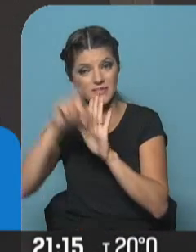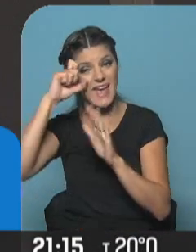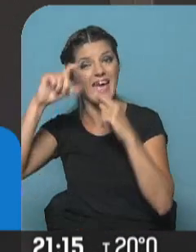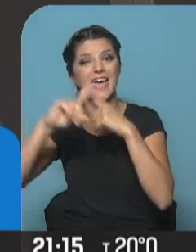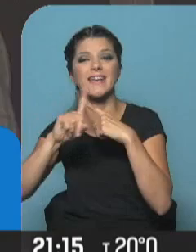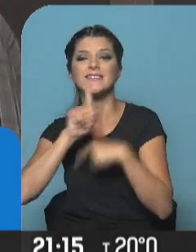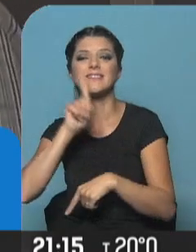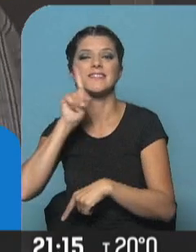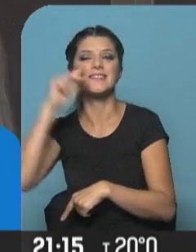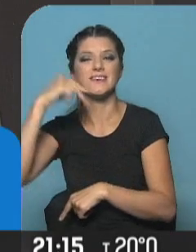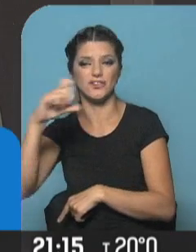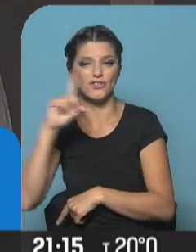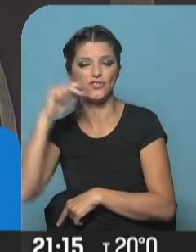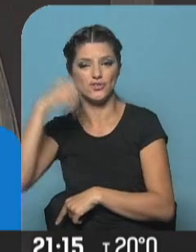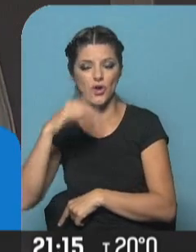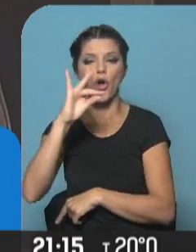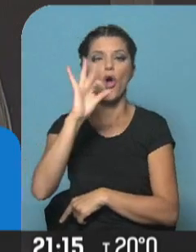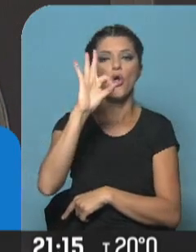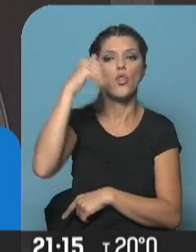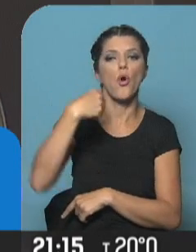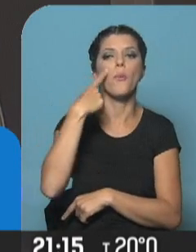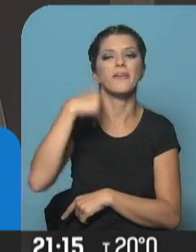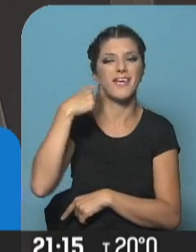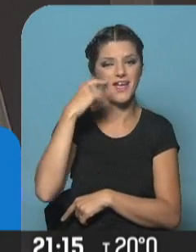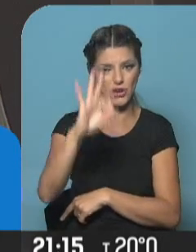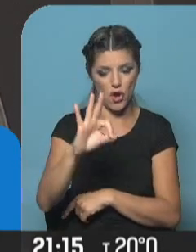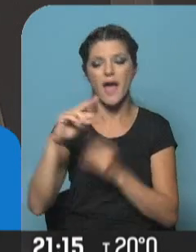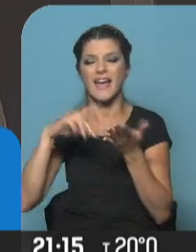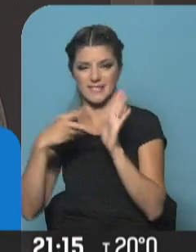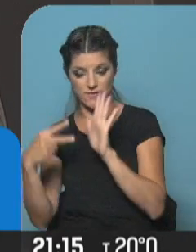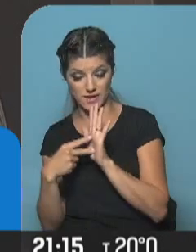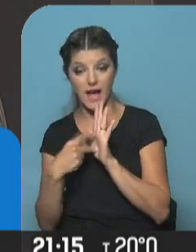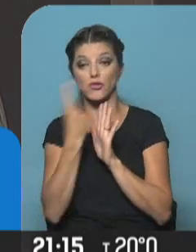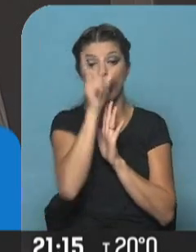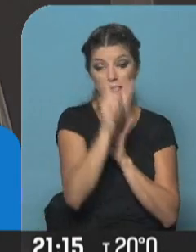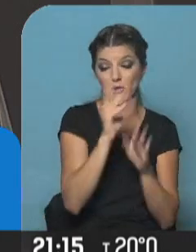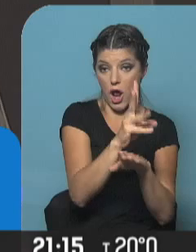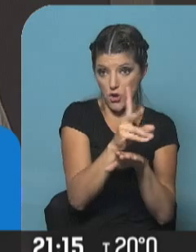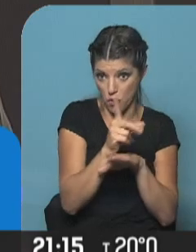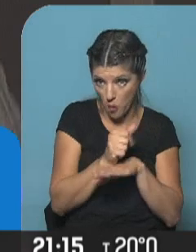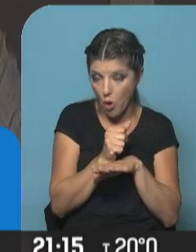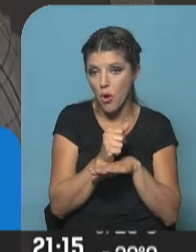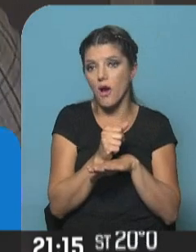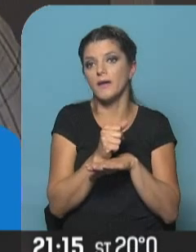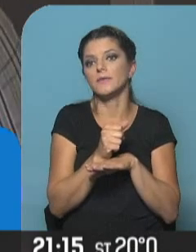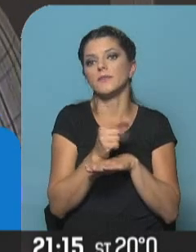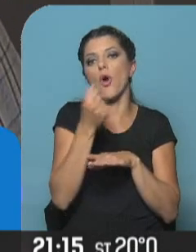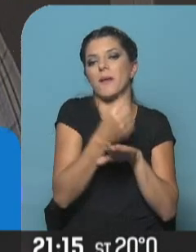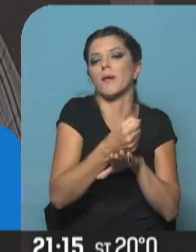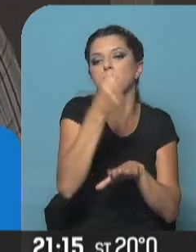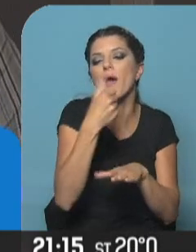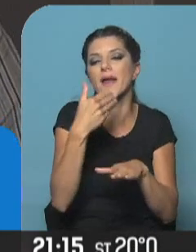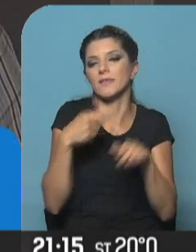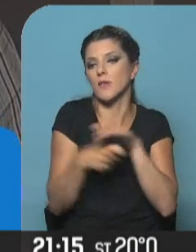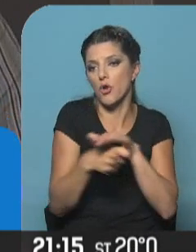ley que posibilitaría el recupero de activos provenientes de ilícitos y de otros, mejor dicho, de corrupción y de otros delitos de manera